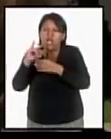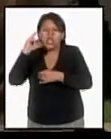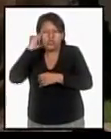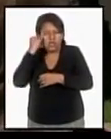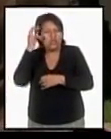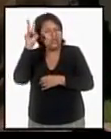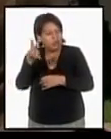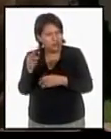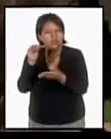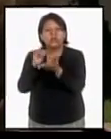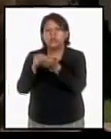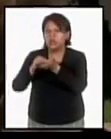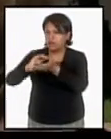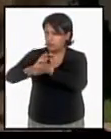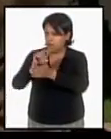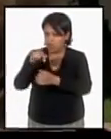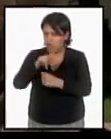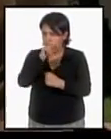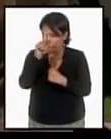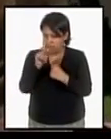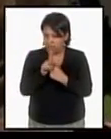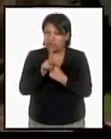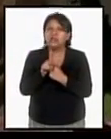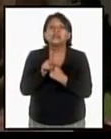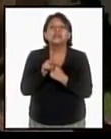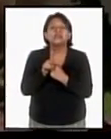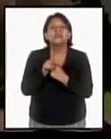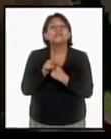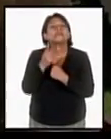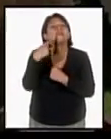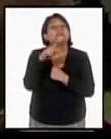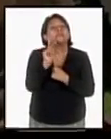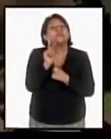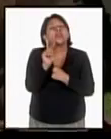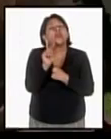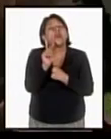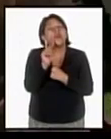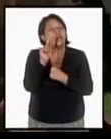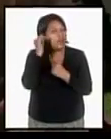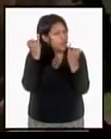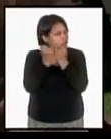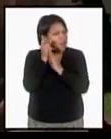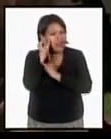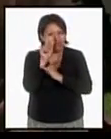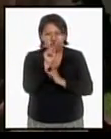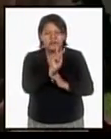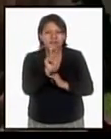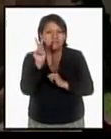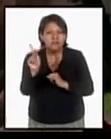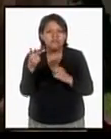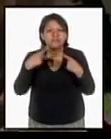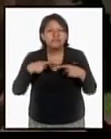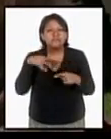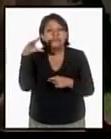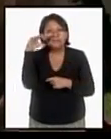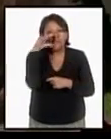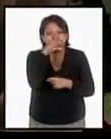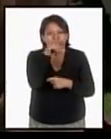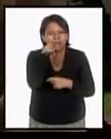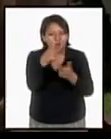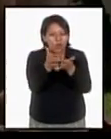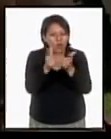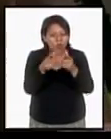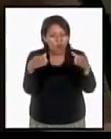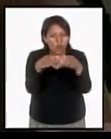siguen discriminados siguen siendo discriminados en este país, pero sin duda también los afrodescendientes son de los grupos